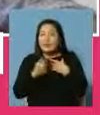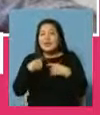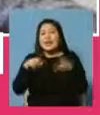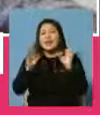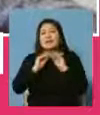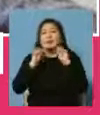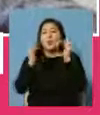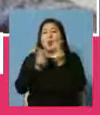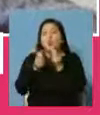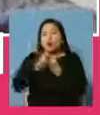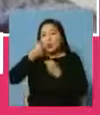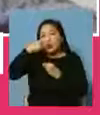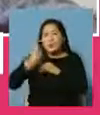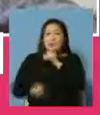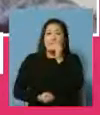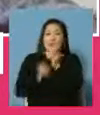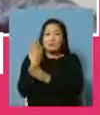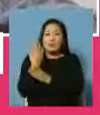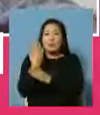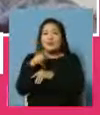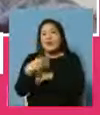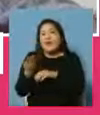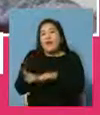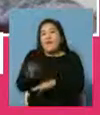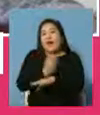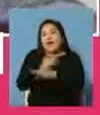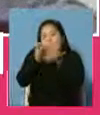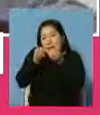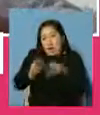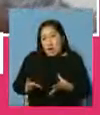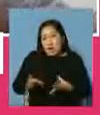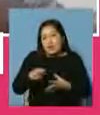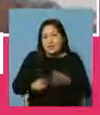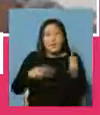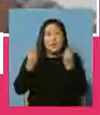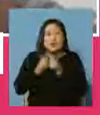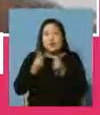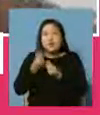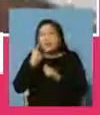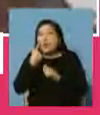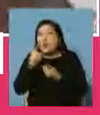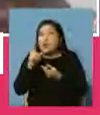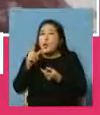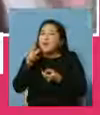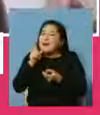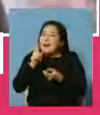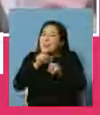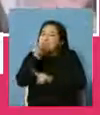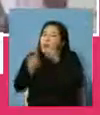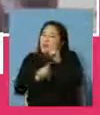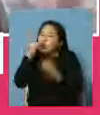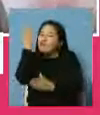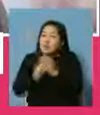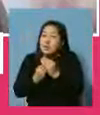estudio es que si hubiera sido artificial lo tendrían que haber creado mucho más eficiente, mejor. Tiene un montón de, llamémoslo, imperfecciones que